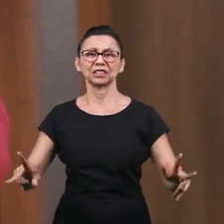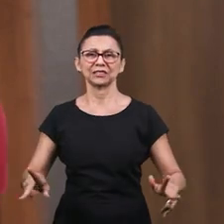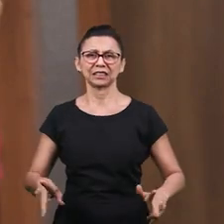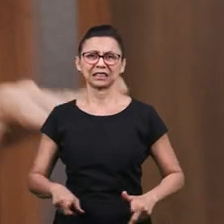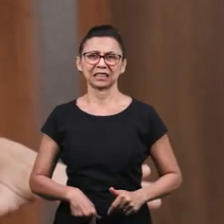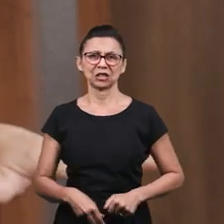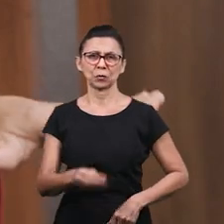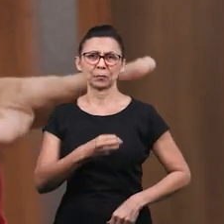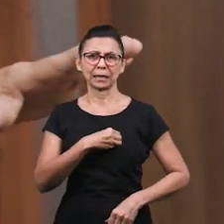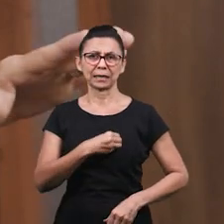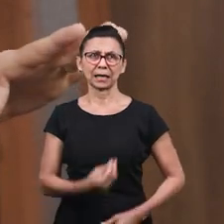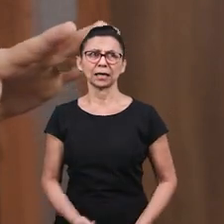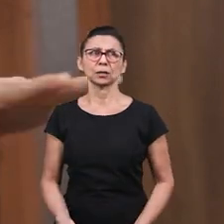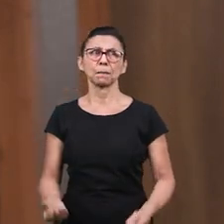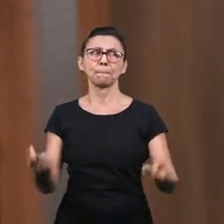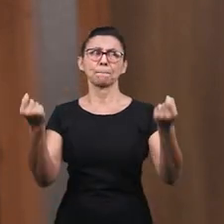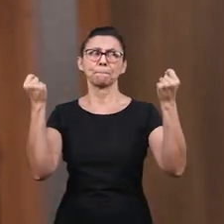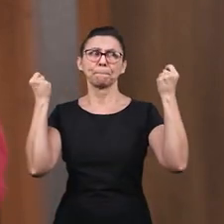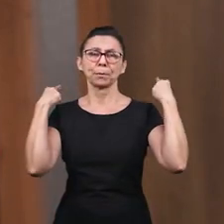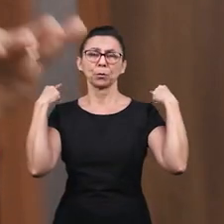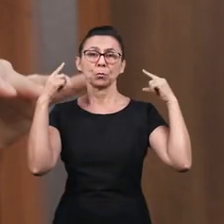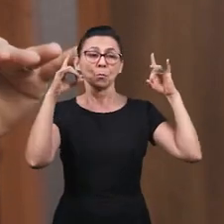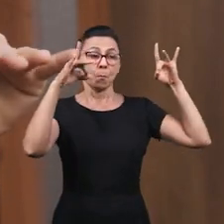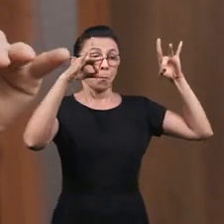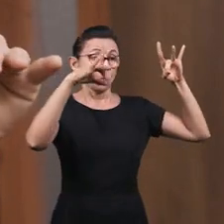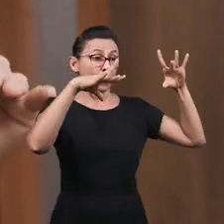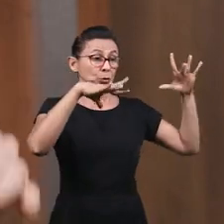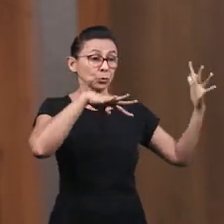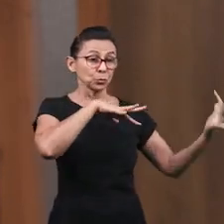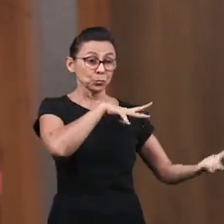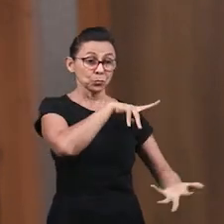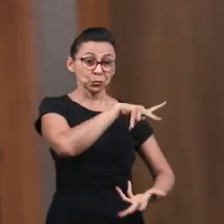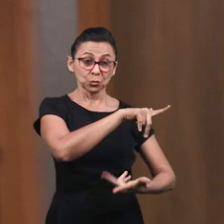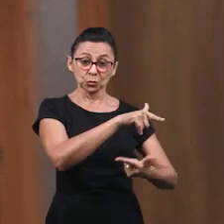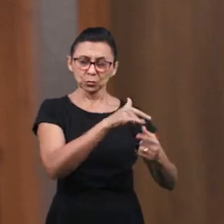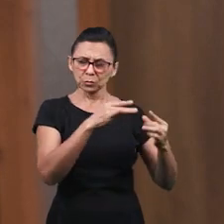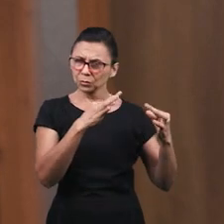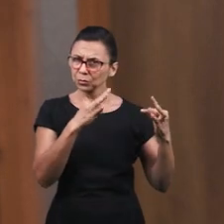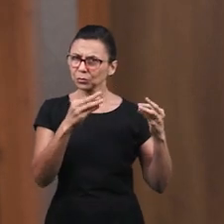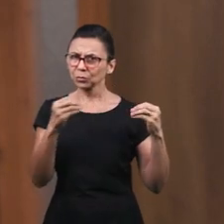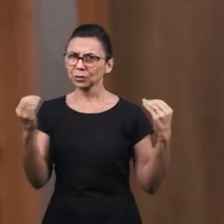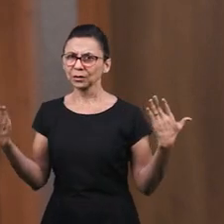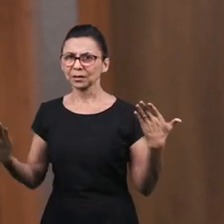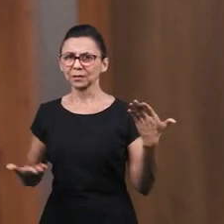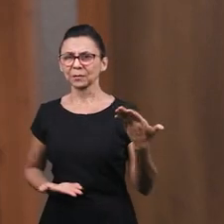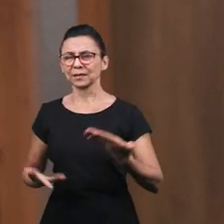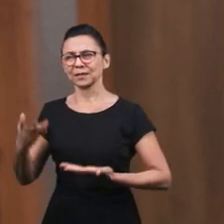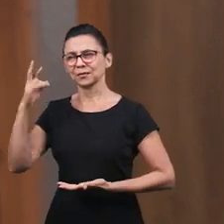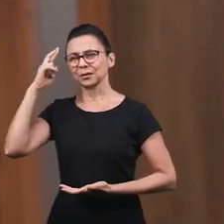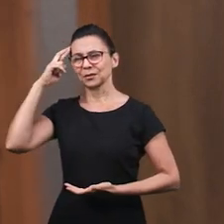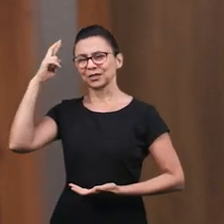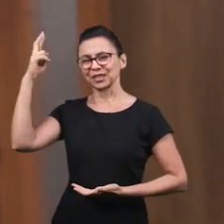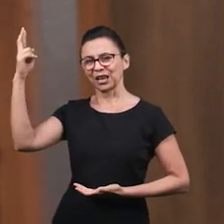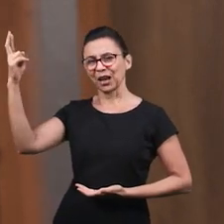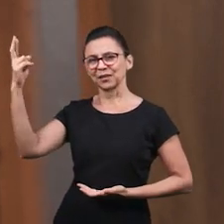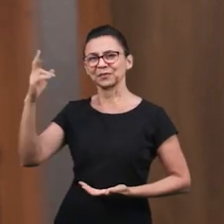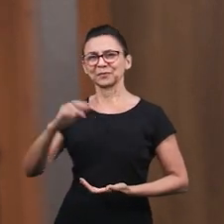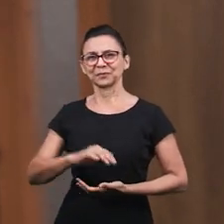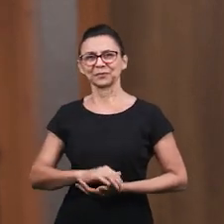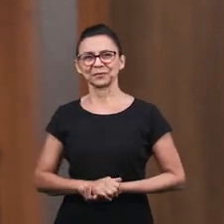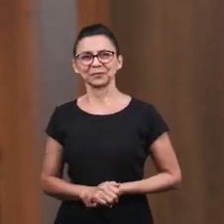las cosas viejas atrás, sus pecados para atrás, para vivir una nueva forma de vida en Cristo